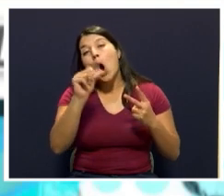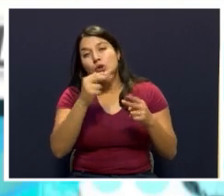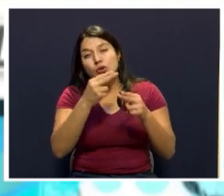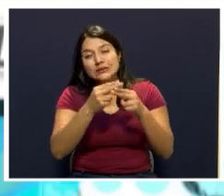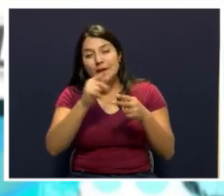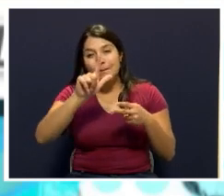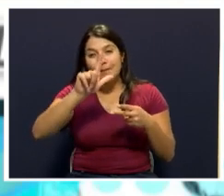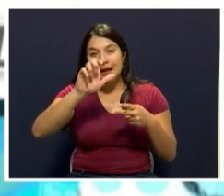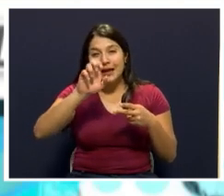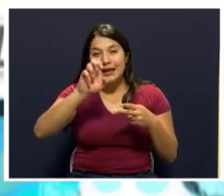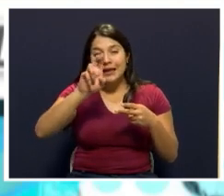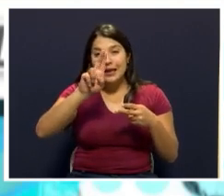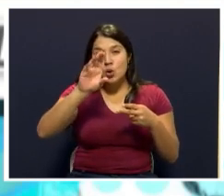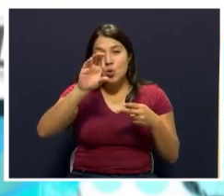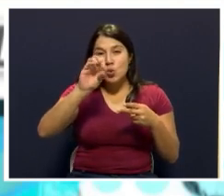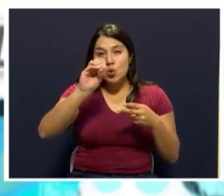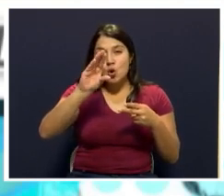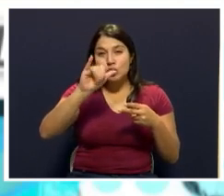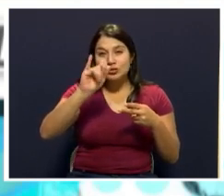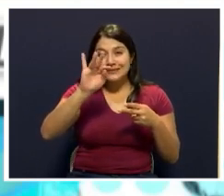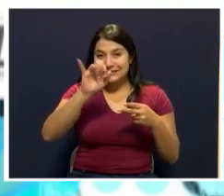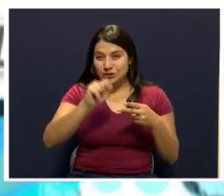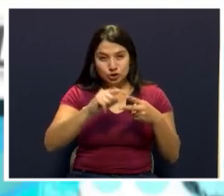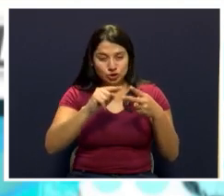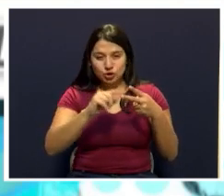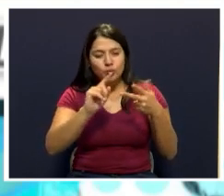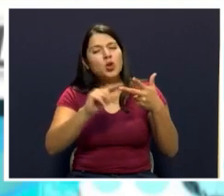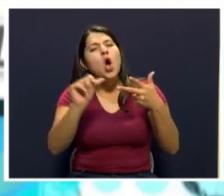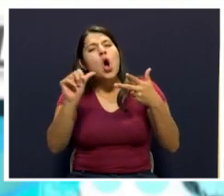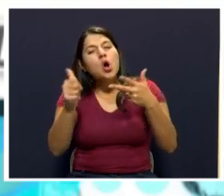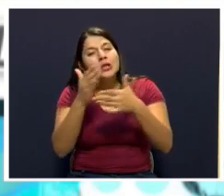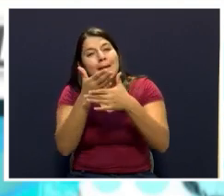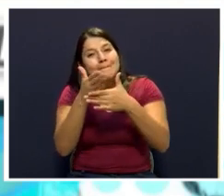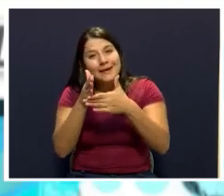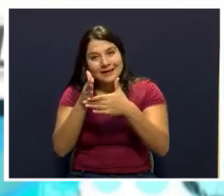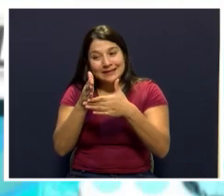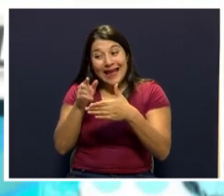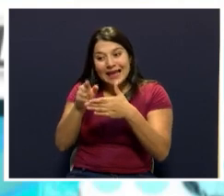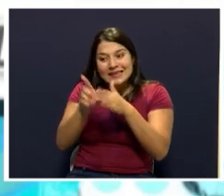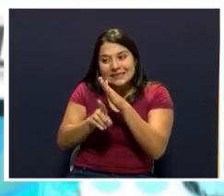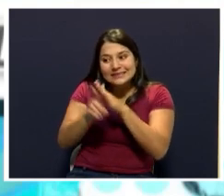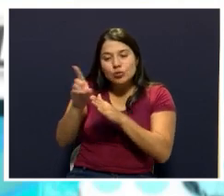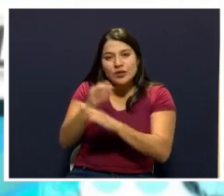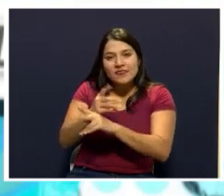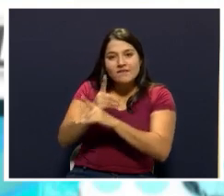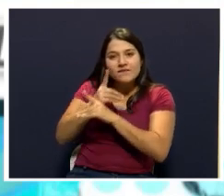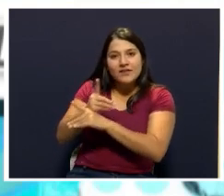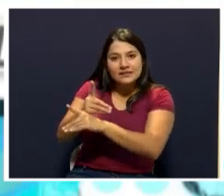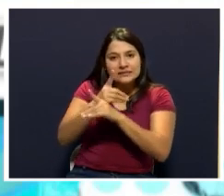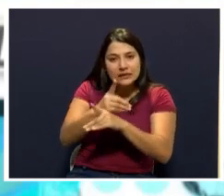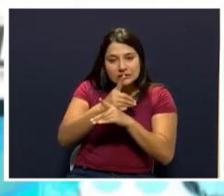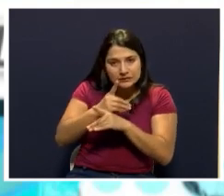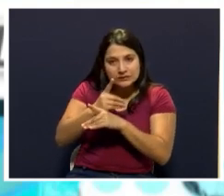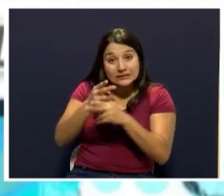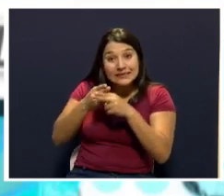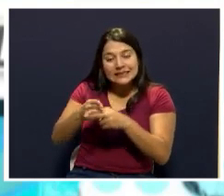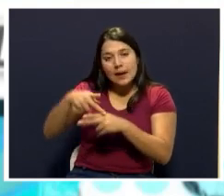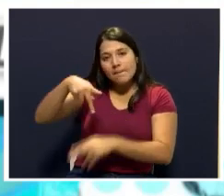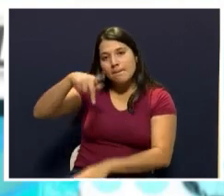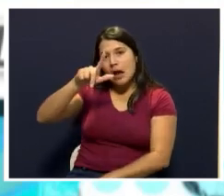anticuerpos contra el virus que estas personas desarrollaron a lo largo de la enfermedad. Entonces, ese plasma